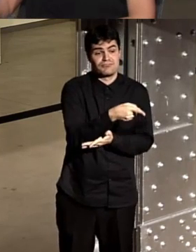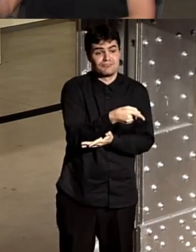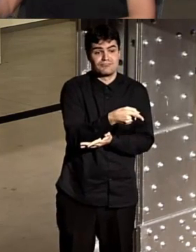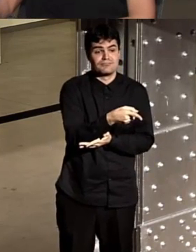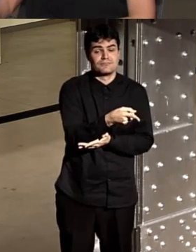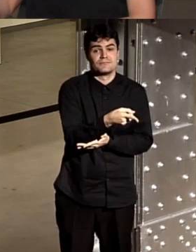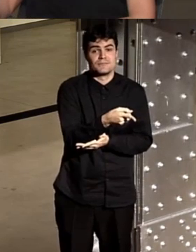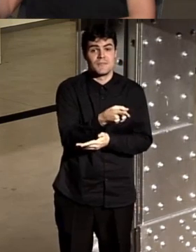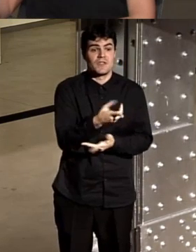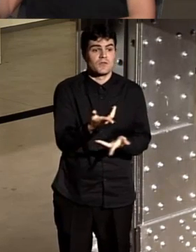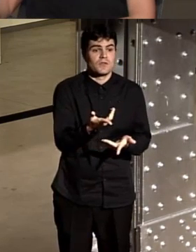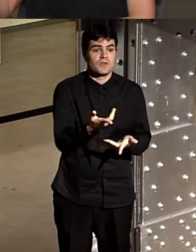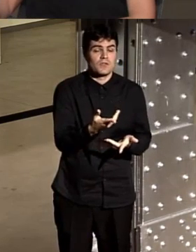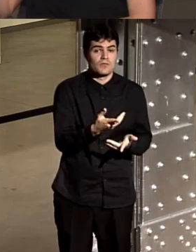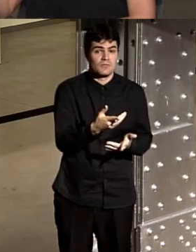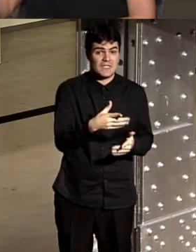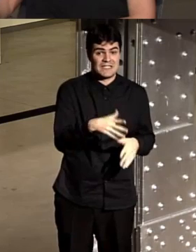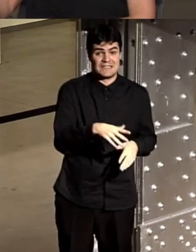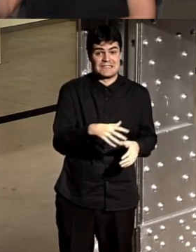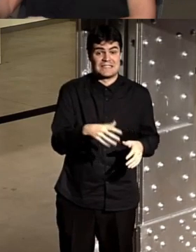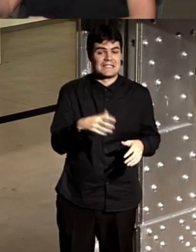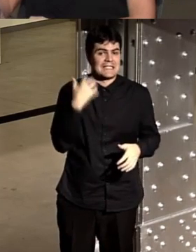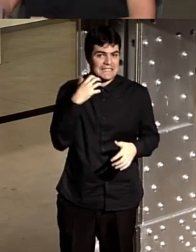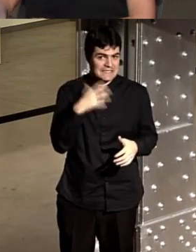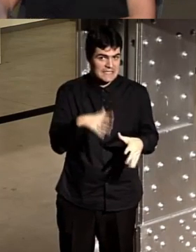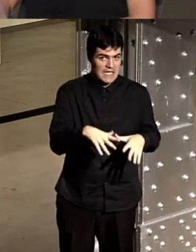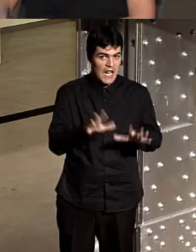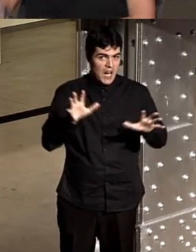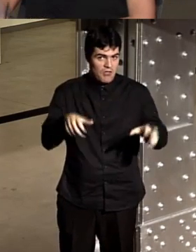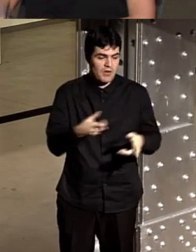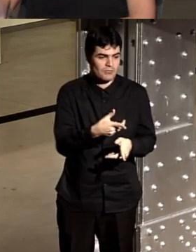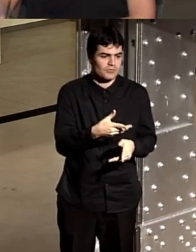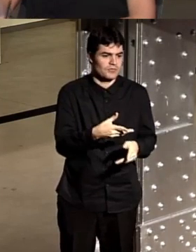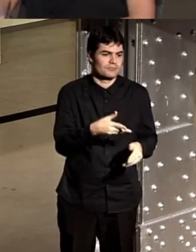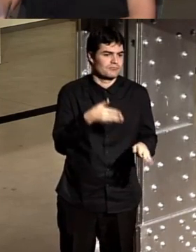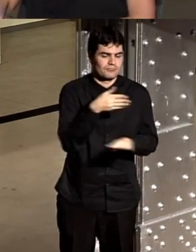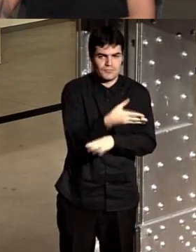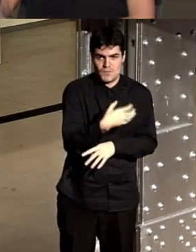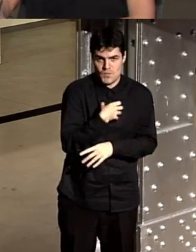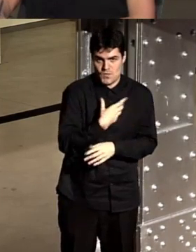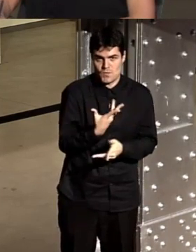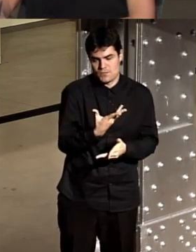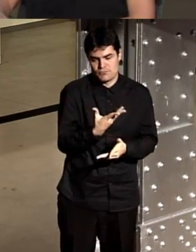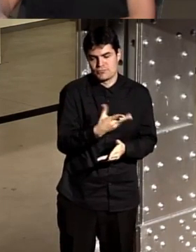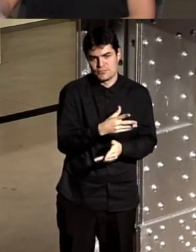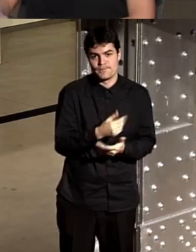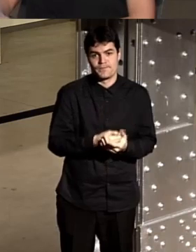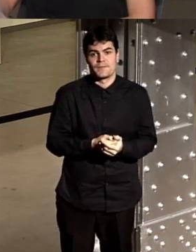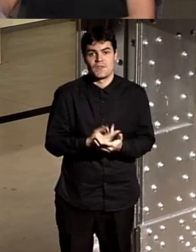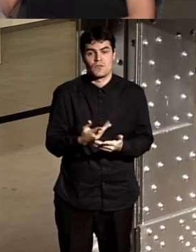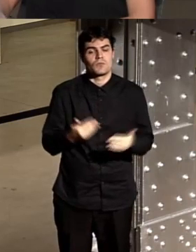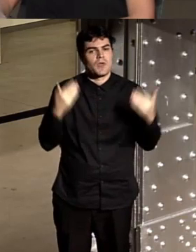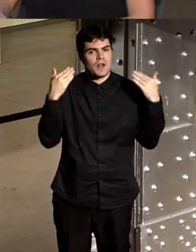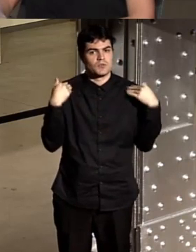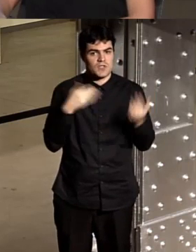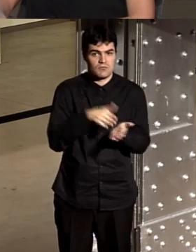por tanto no hubo portadas de Sierra Leona y Sierra Leona pues, fue un conflicto invisible. Es a veces la responsabilidad de un editor en